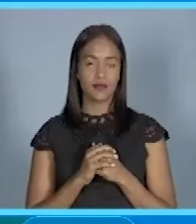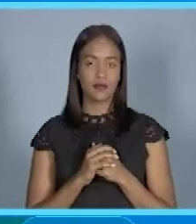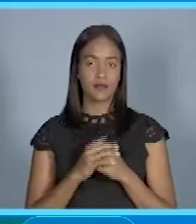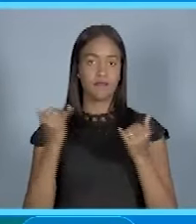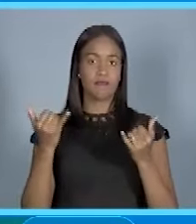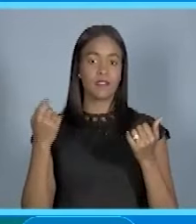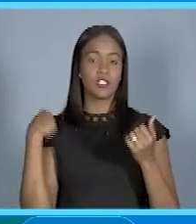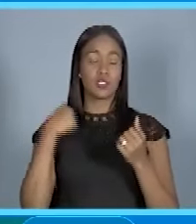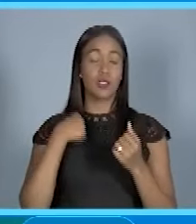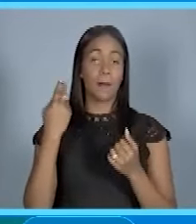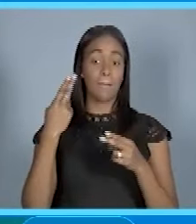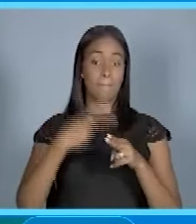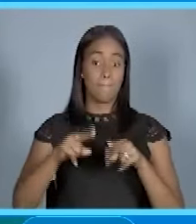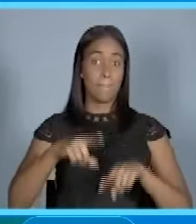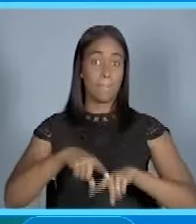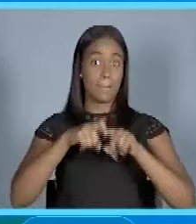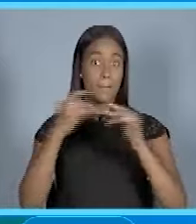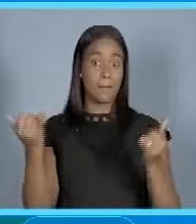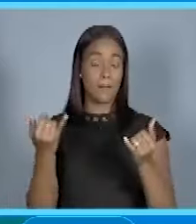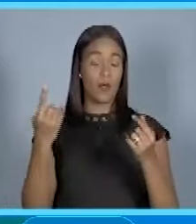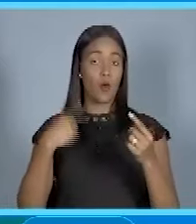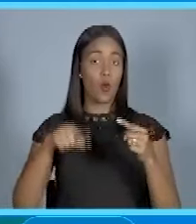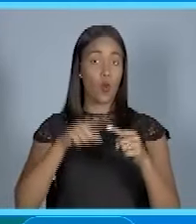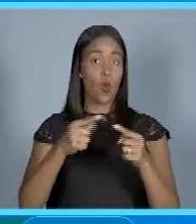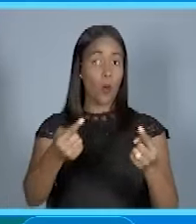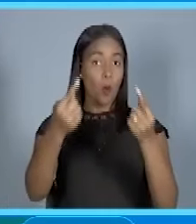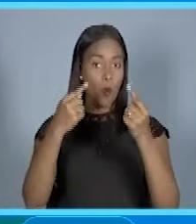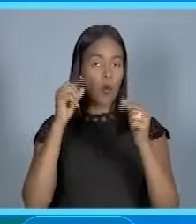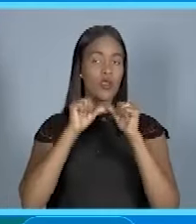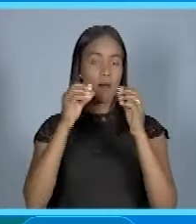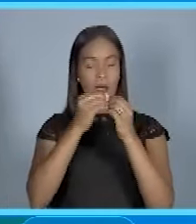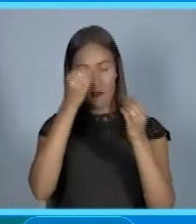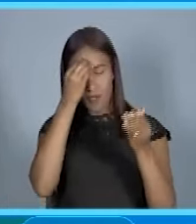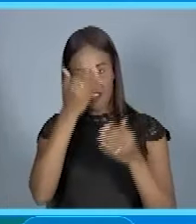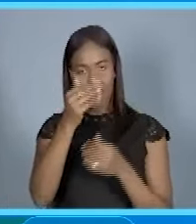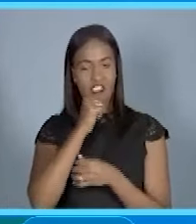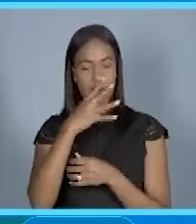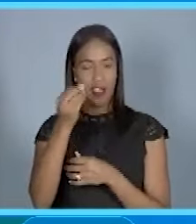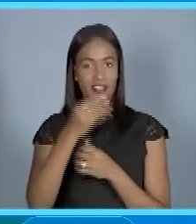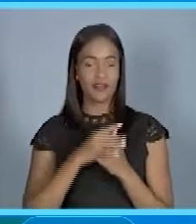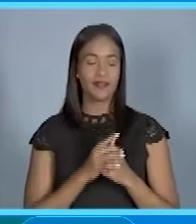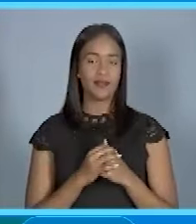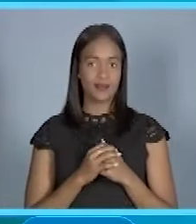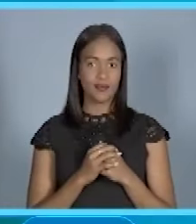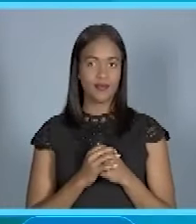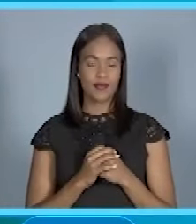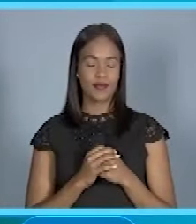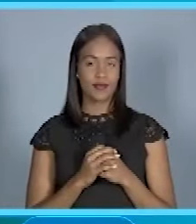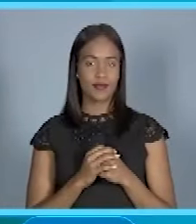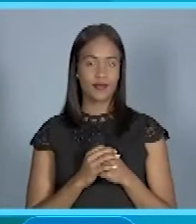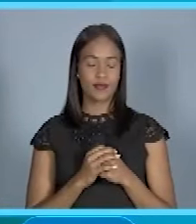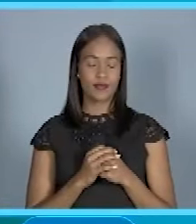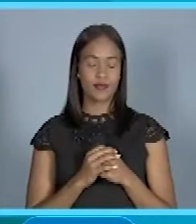Vámonos a nuestra primera pausa. De inmediato, más noticias aquí. No se muevan, ya regresamos.